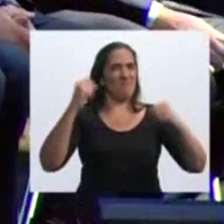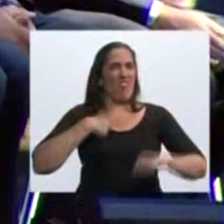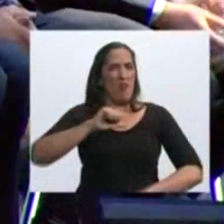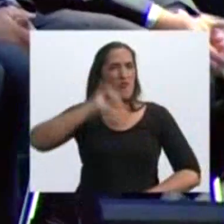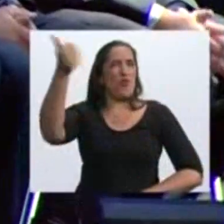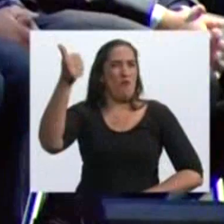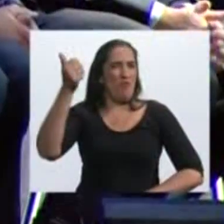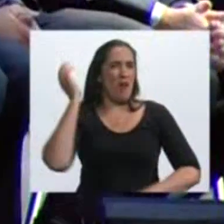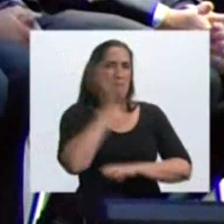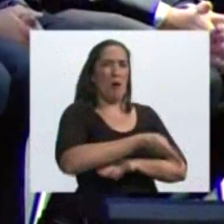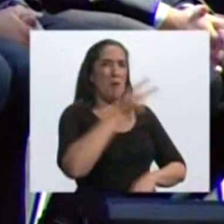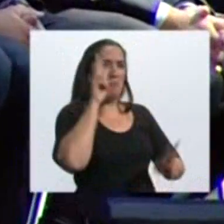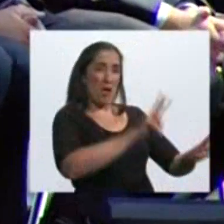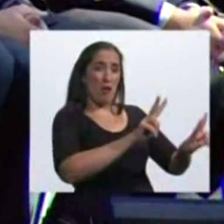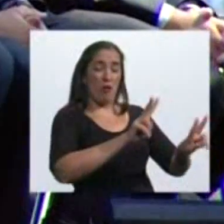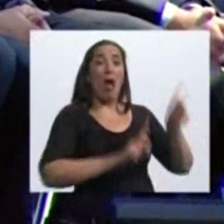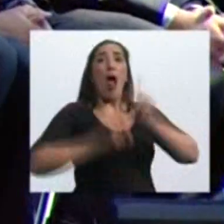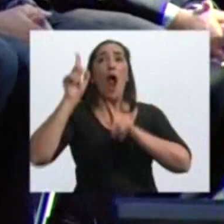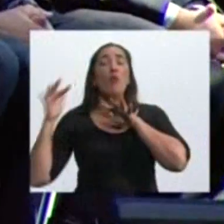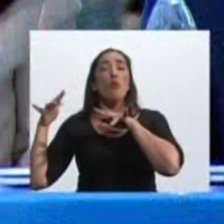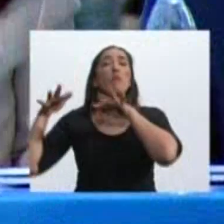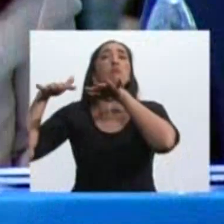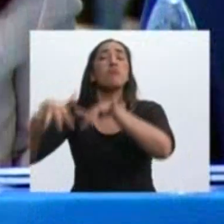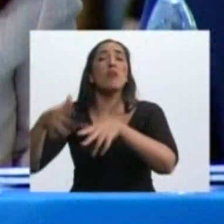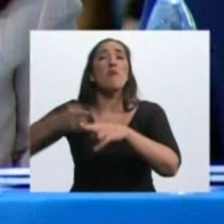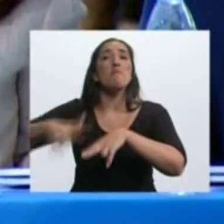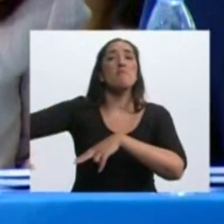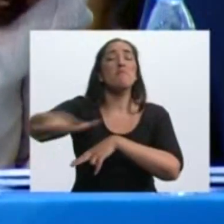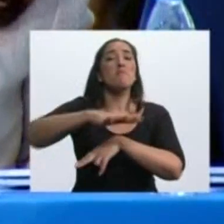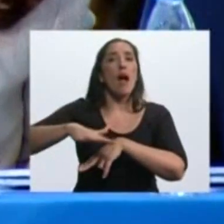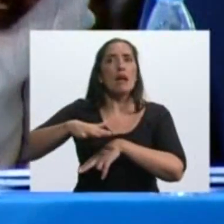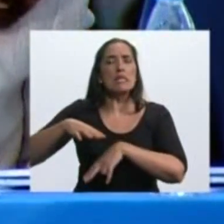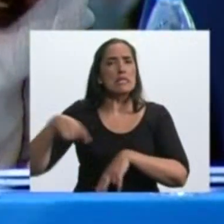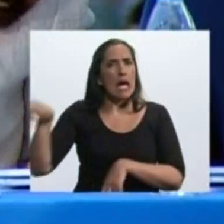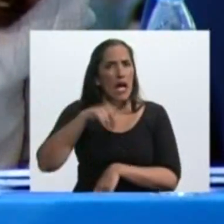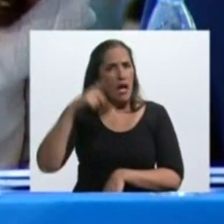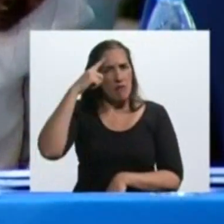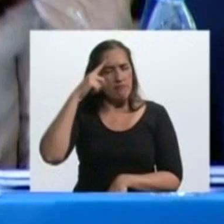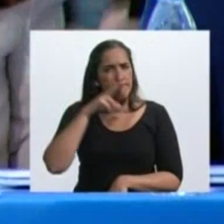vez algunos fueron a la plaza y no se daban cuenta que estaban asistiendo